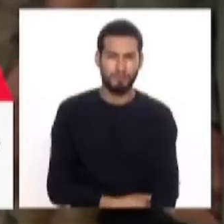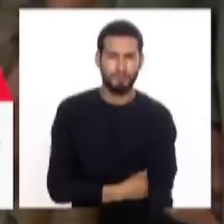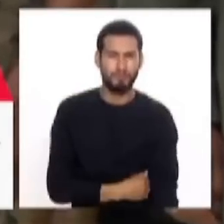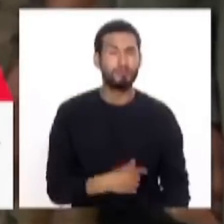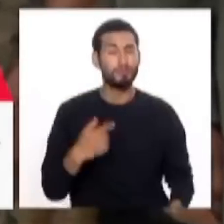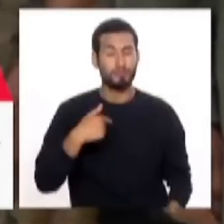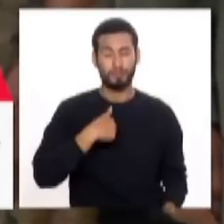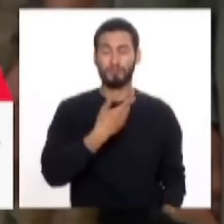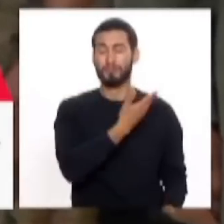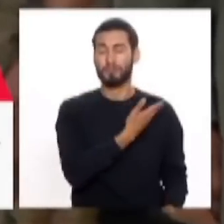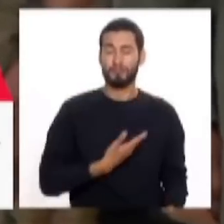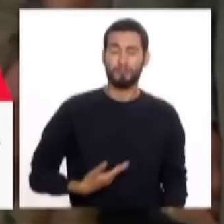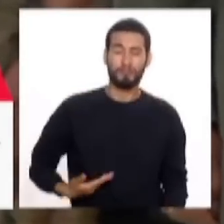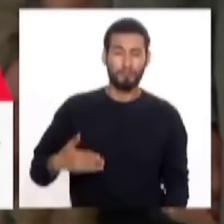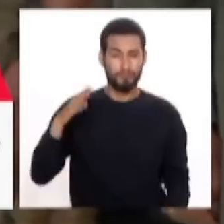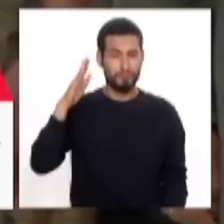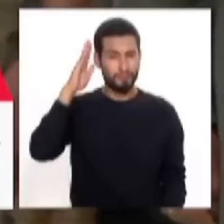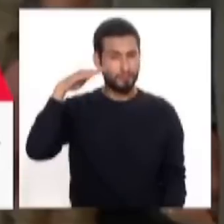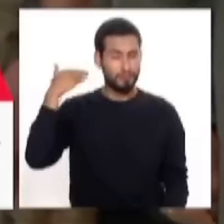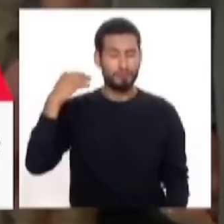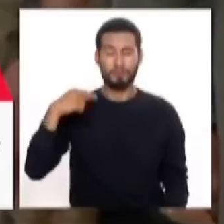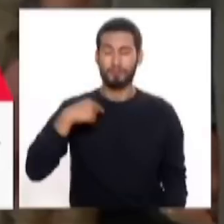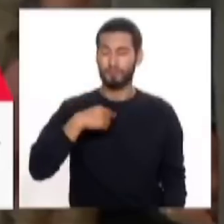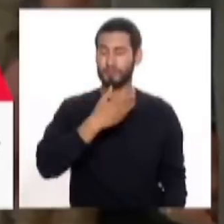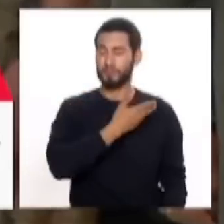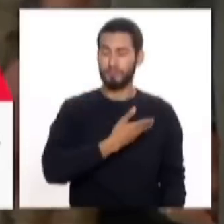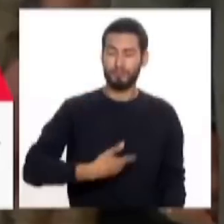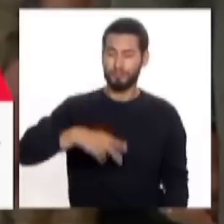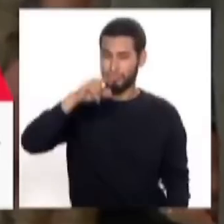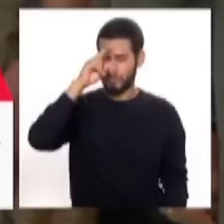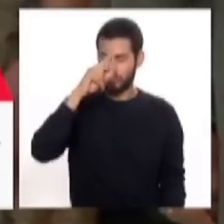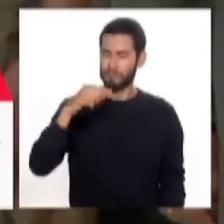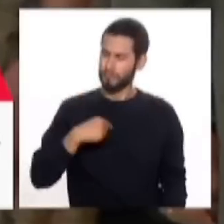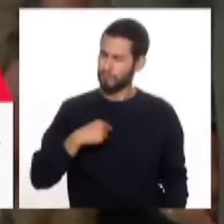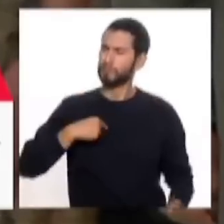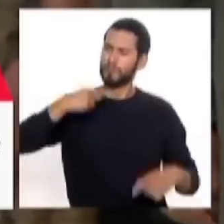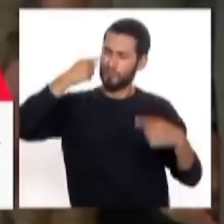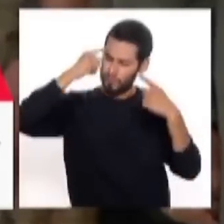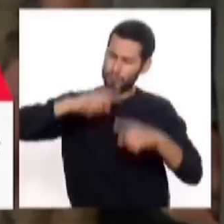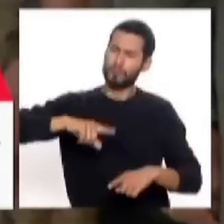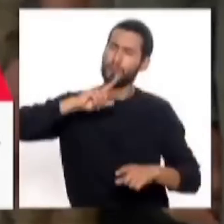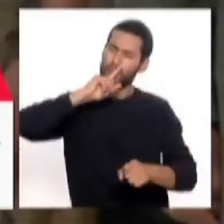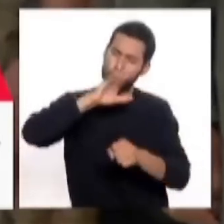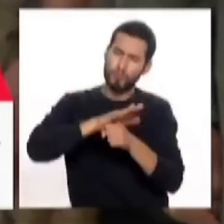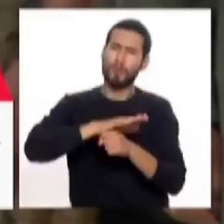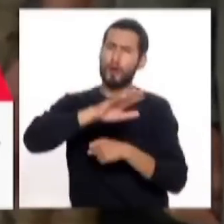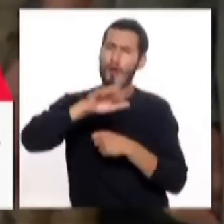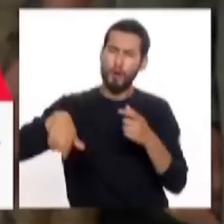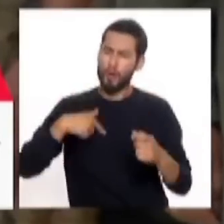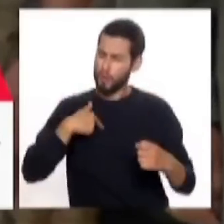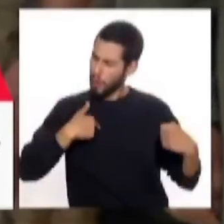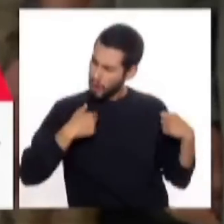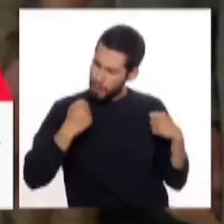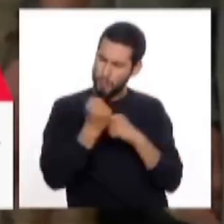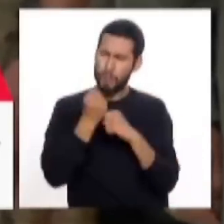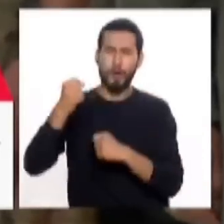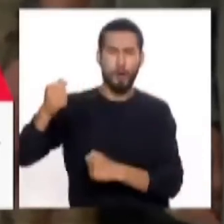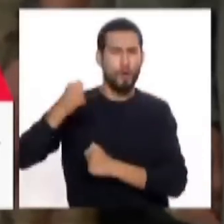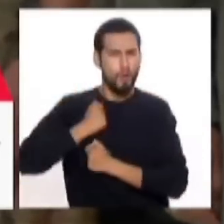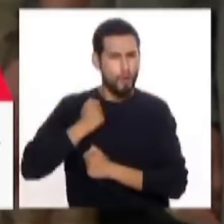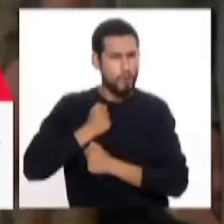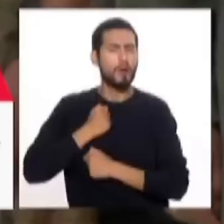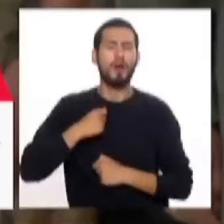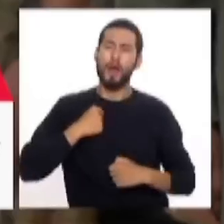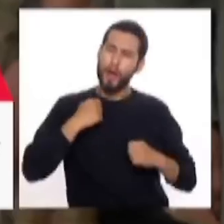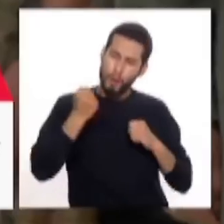Como Presidenta de la República, ratifico mi pleno respaldo a las Fuerzas Armadas y a